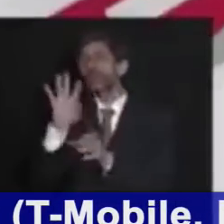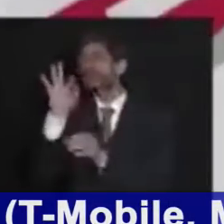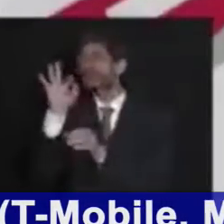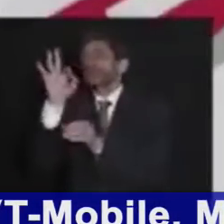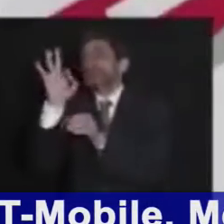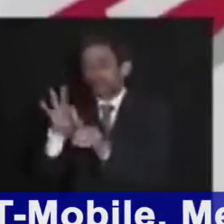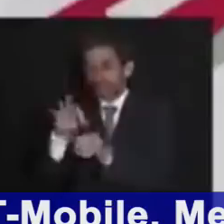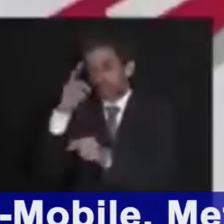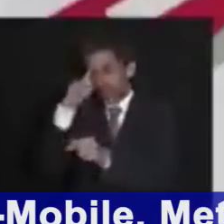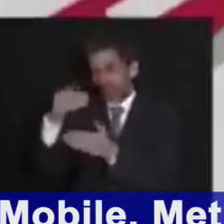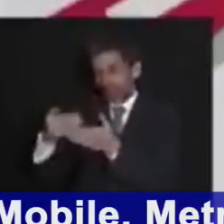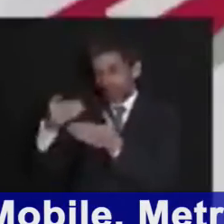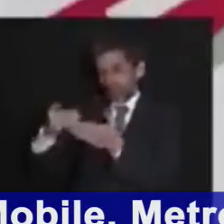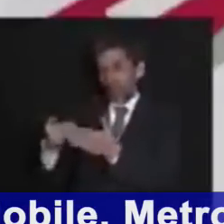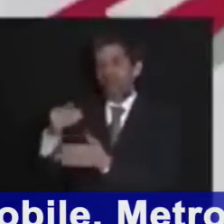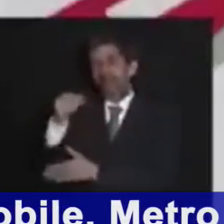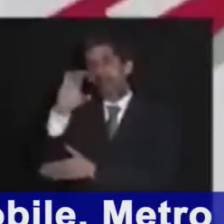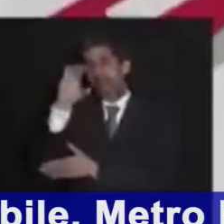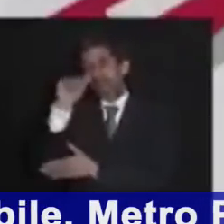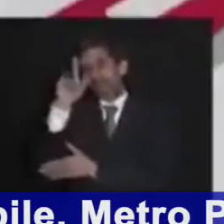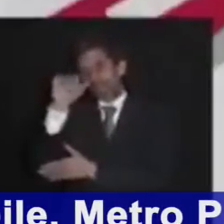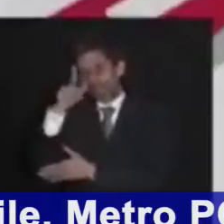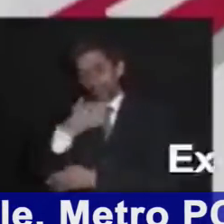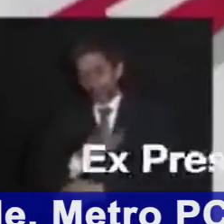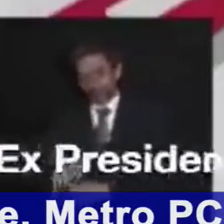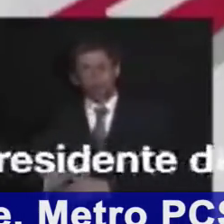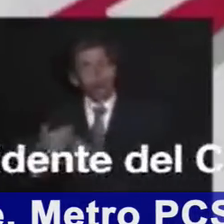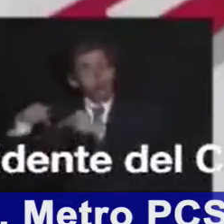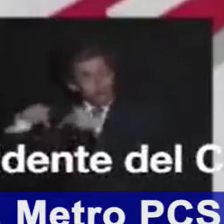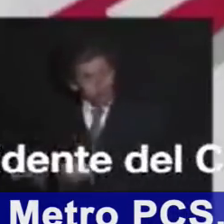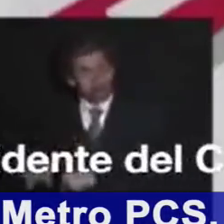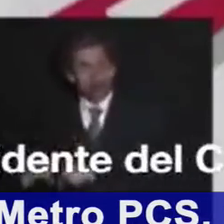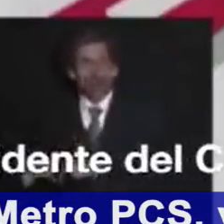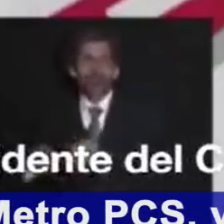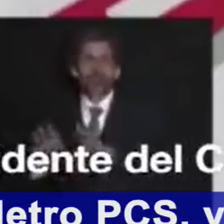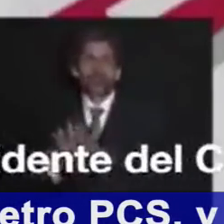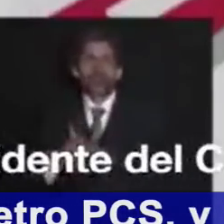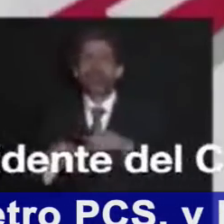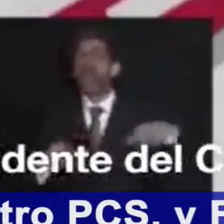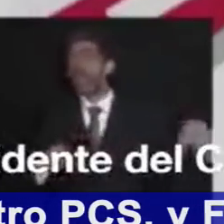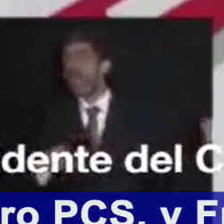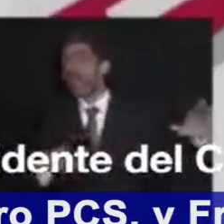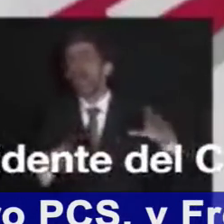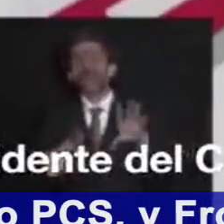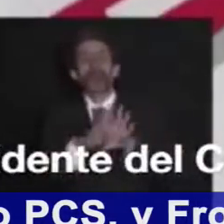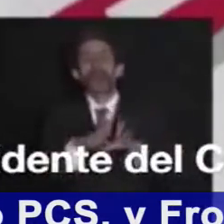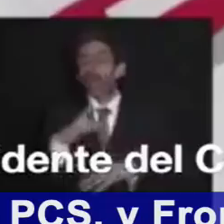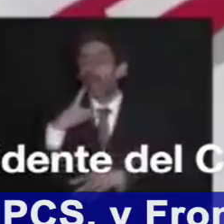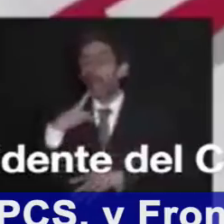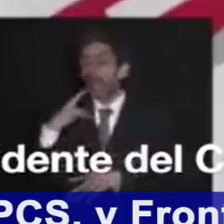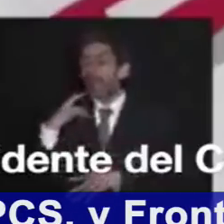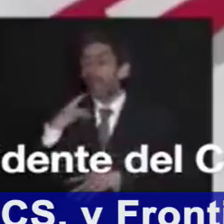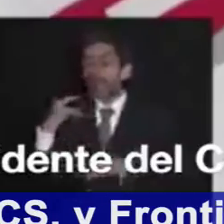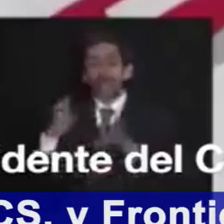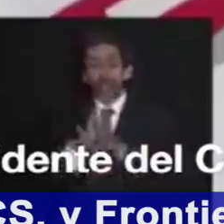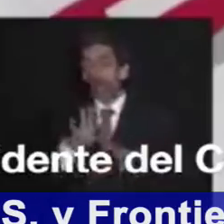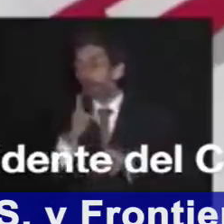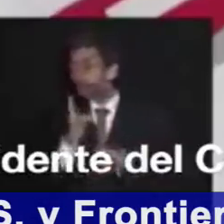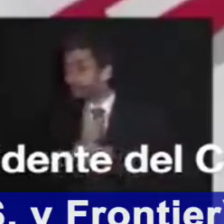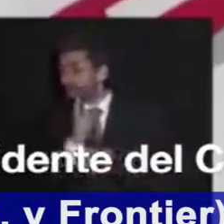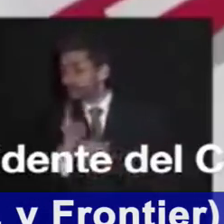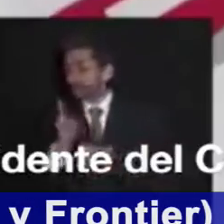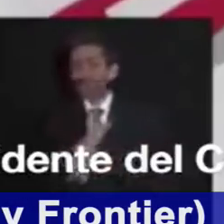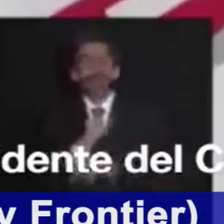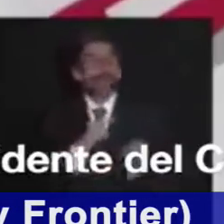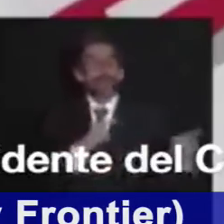el candidato presidencial le demuestra a quienes se juntan por la ambición, solo la ambición